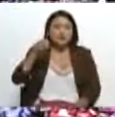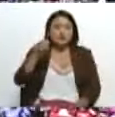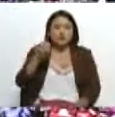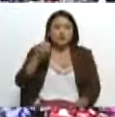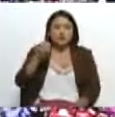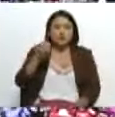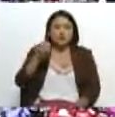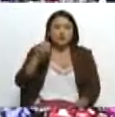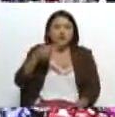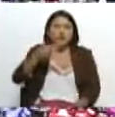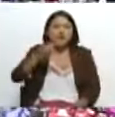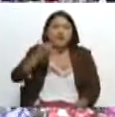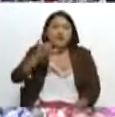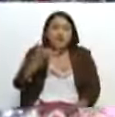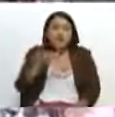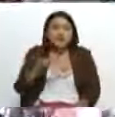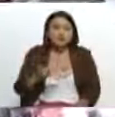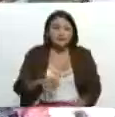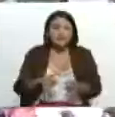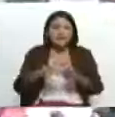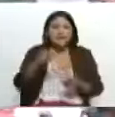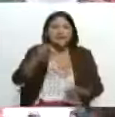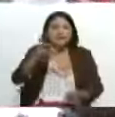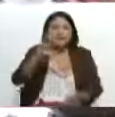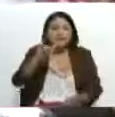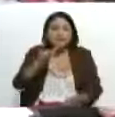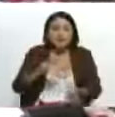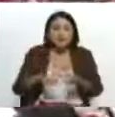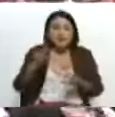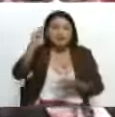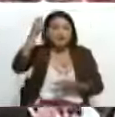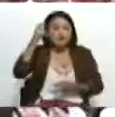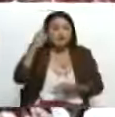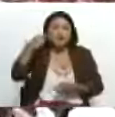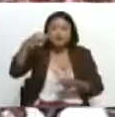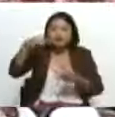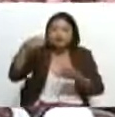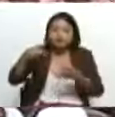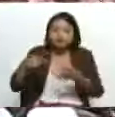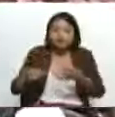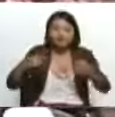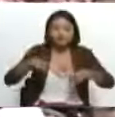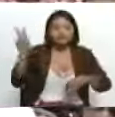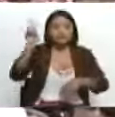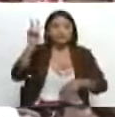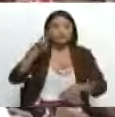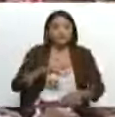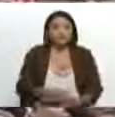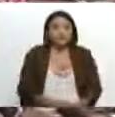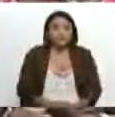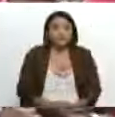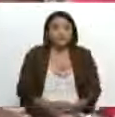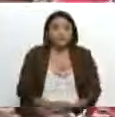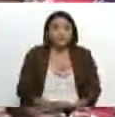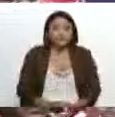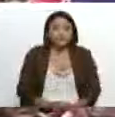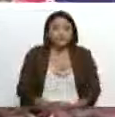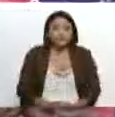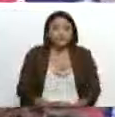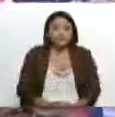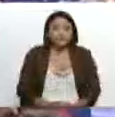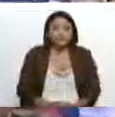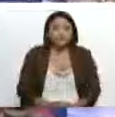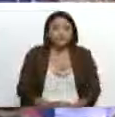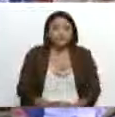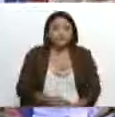a nuestra profesora Nicia Maldonado, a nuestros diputadas, a nuestros diputados de la patria, que ustedes, hermanos, hoy